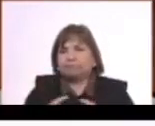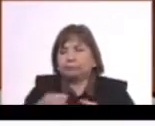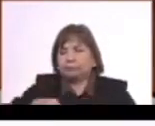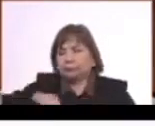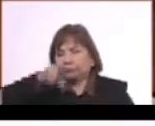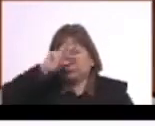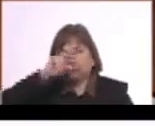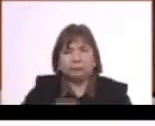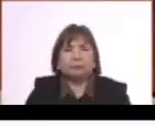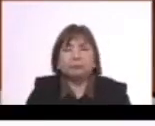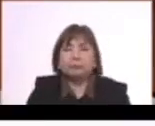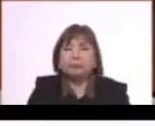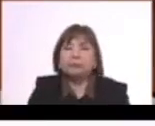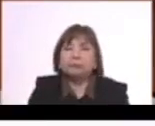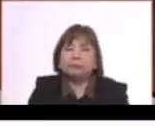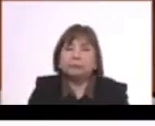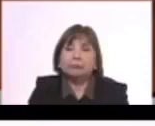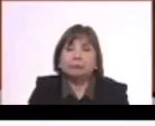del Perú.